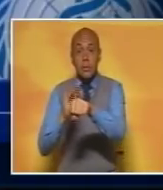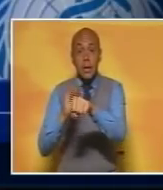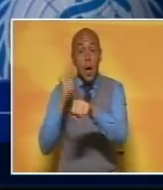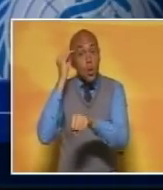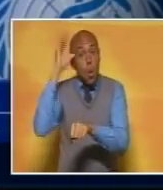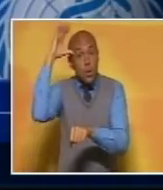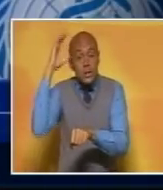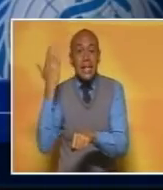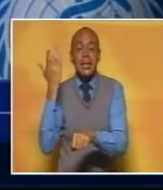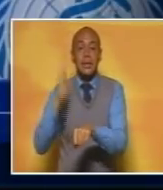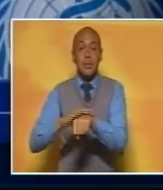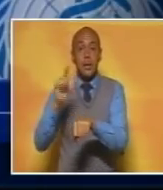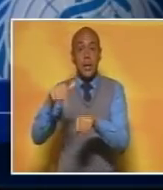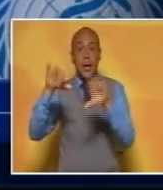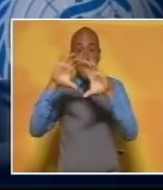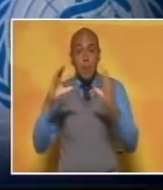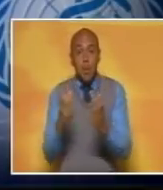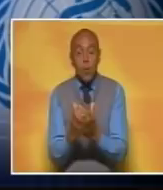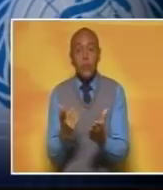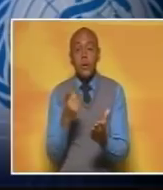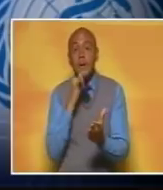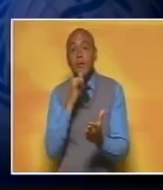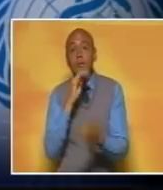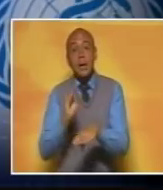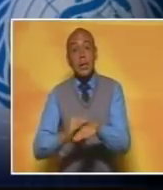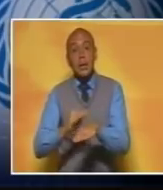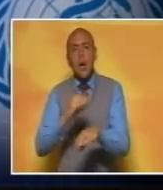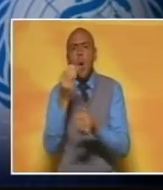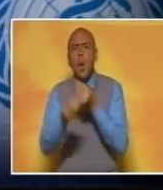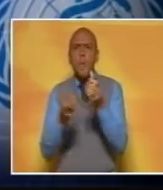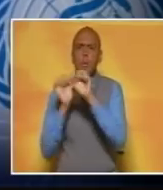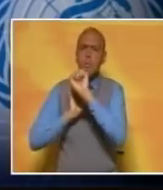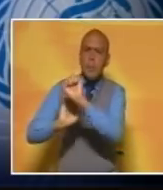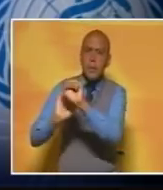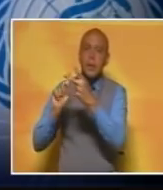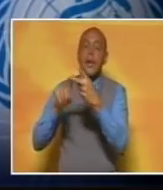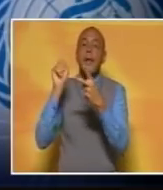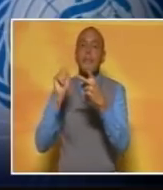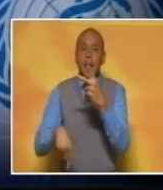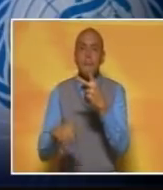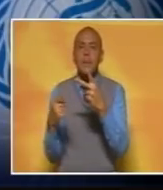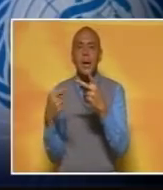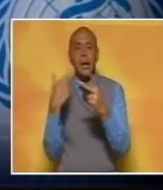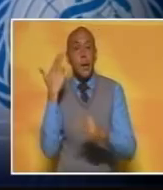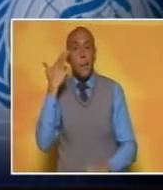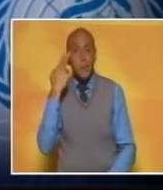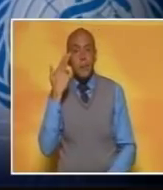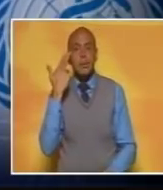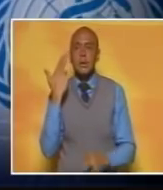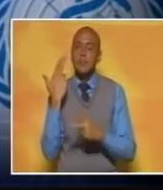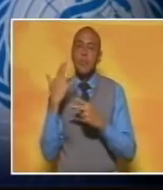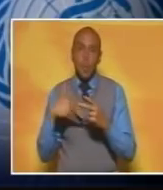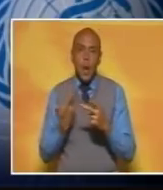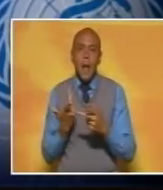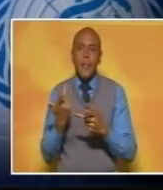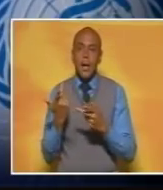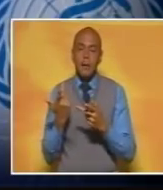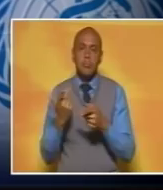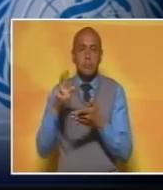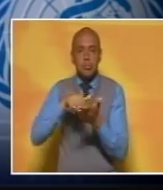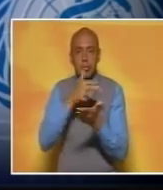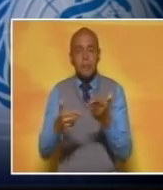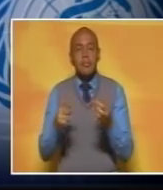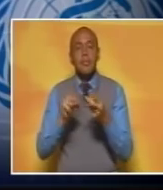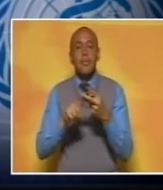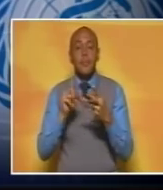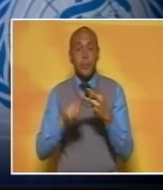problema, informar sobre lo que podemos hacer para prevenirlo, combatir el estigma asociado al suicidio y hacer saber a las personas que están